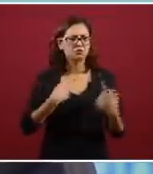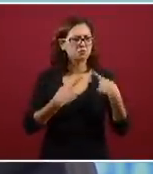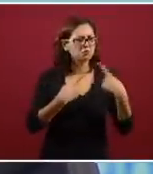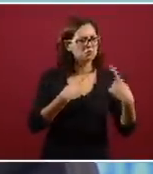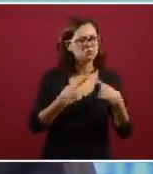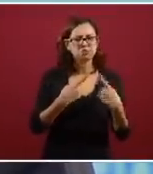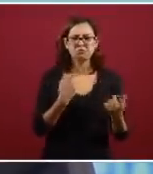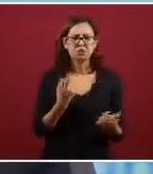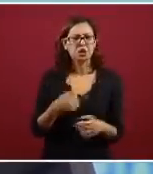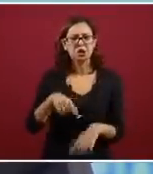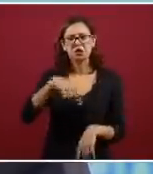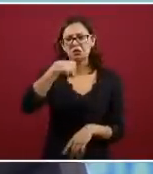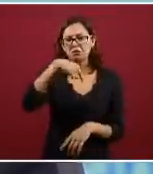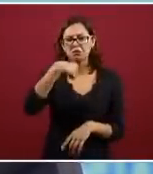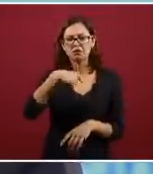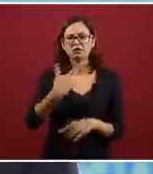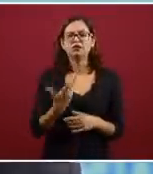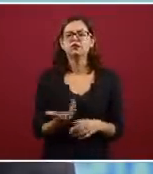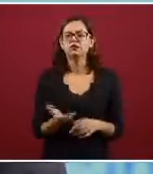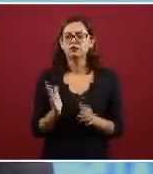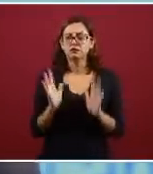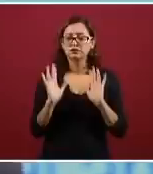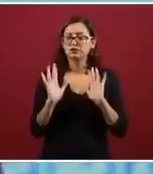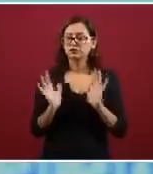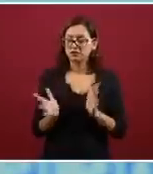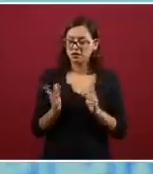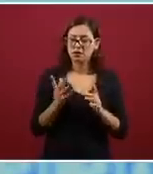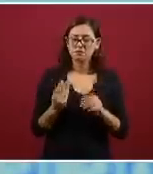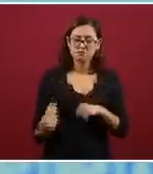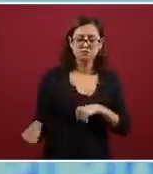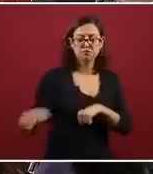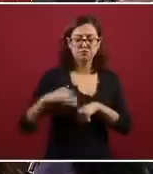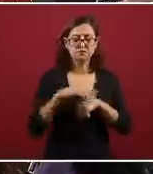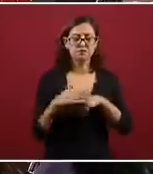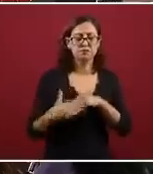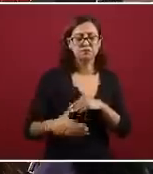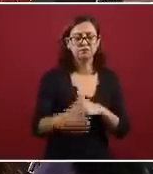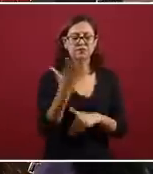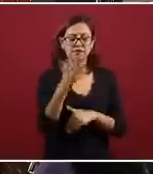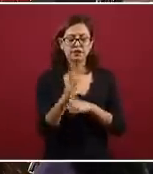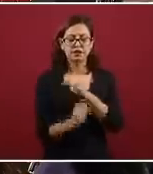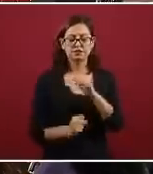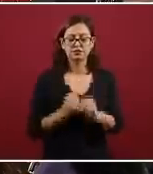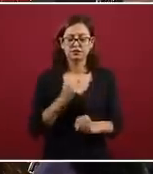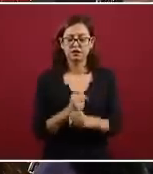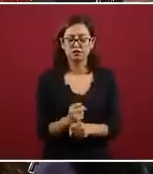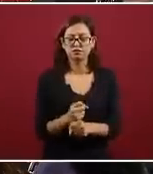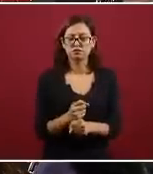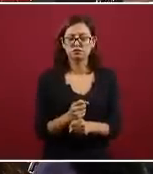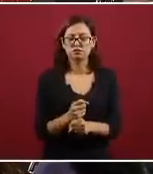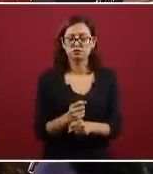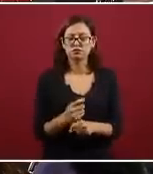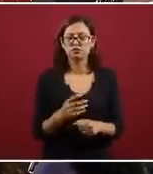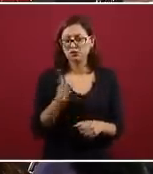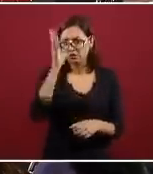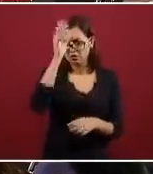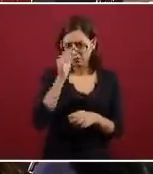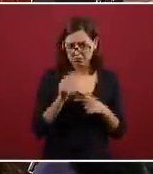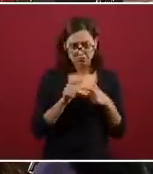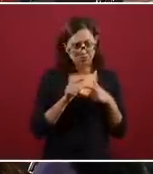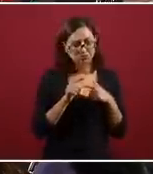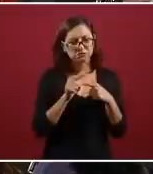esta negociación. Se negociaron 10 años adicionales de servicio de transporte de gas natural.